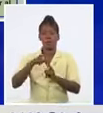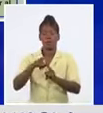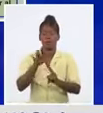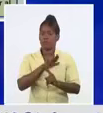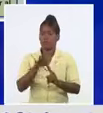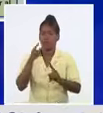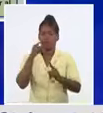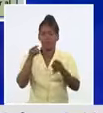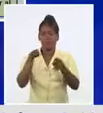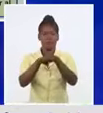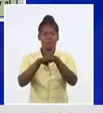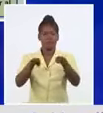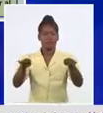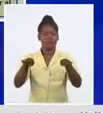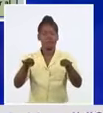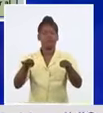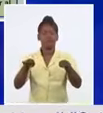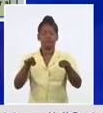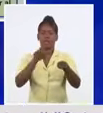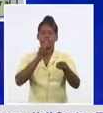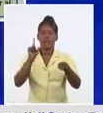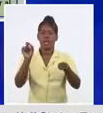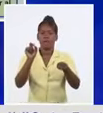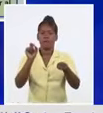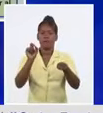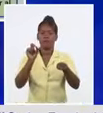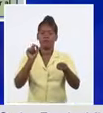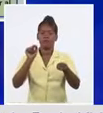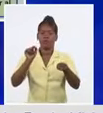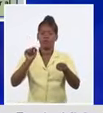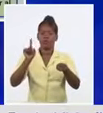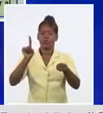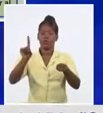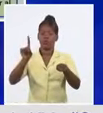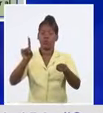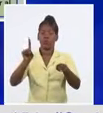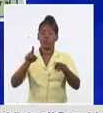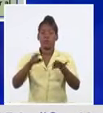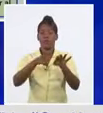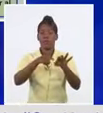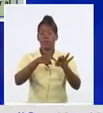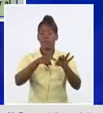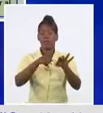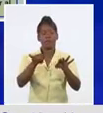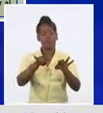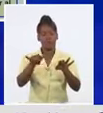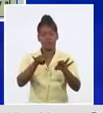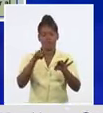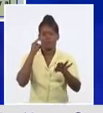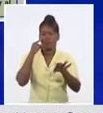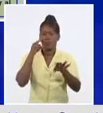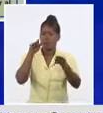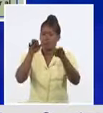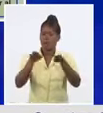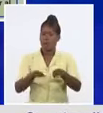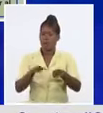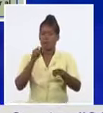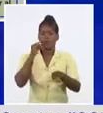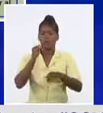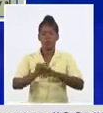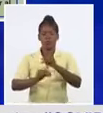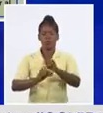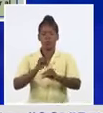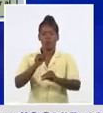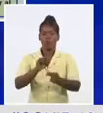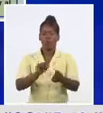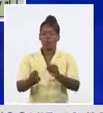de 100,1 y el municipio especial Isla de la Juventud mantiene la tasa de 12 por 100.000 habitantes, que